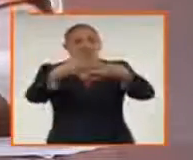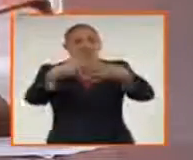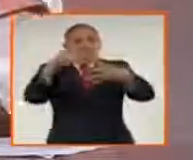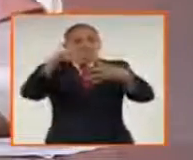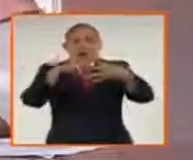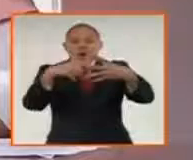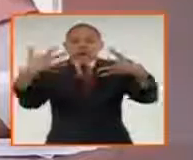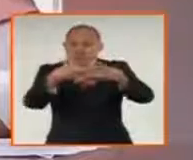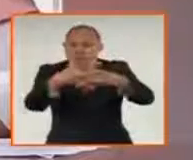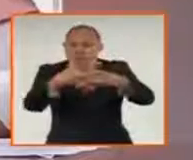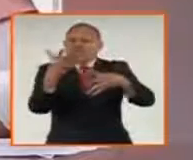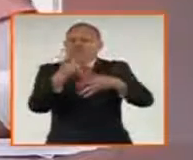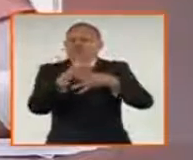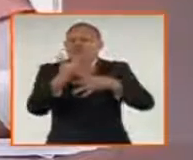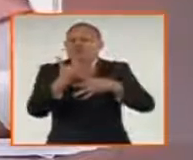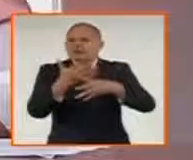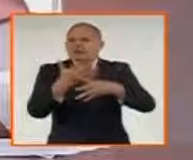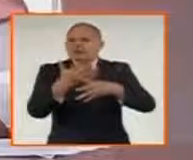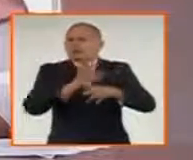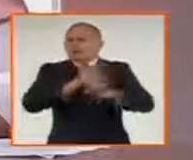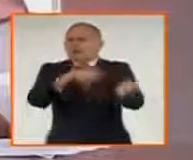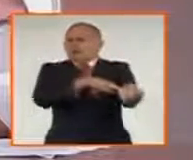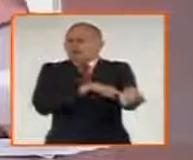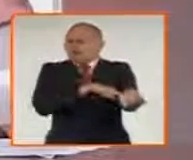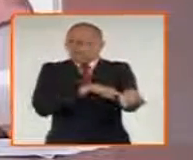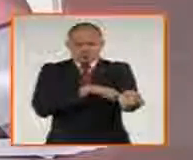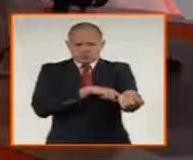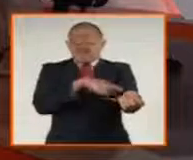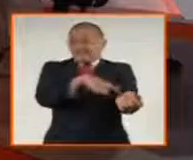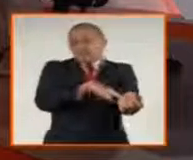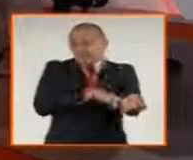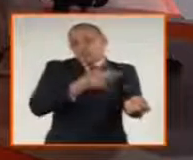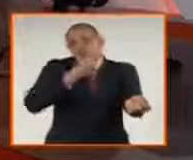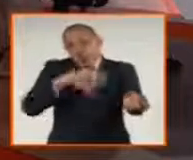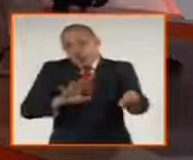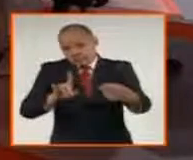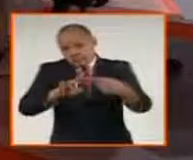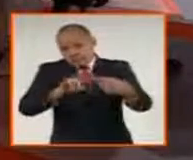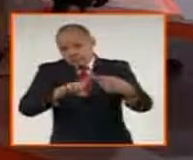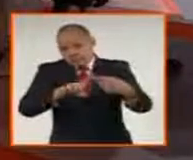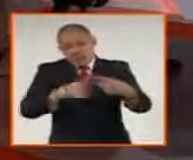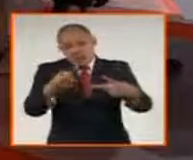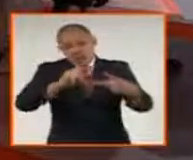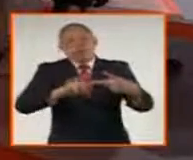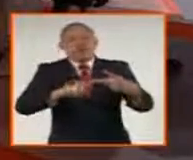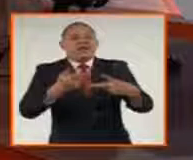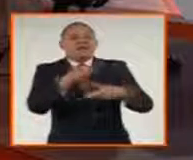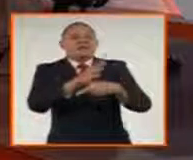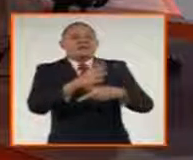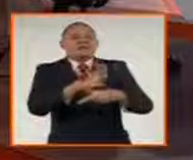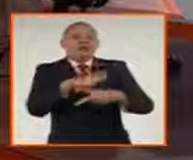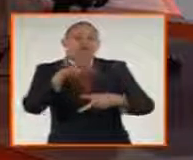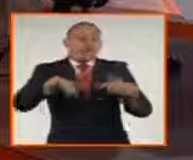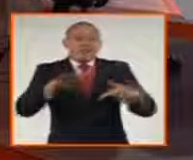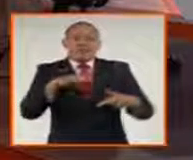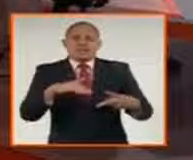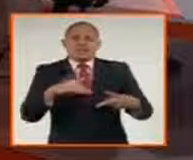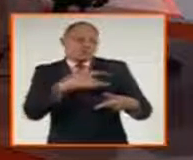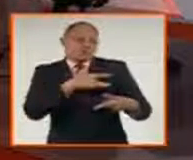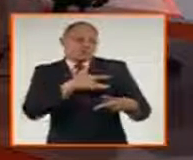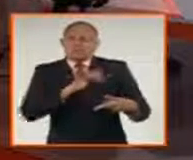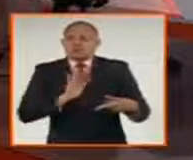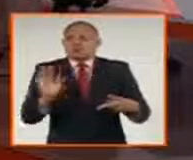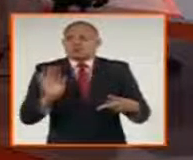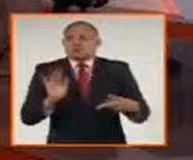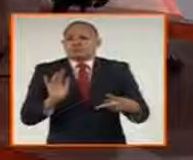reconociendo esa socioafectividad, es una de las grandes transformaciones que nos trae el código en este sentido. Y usted llamaba la atención